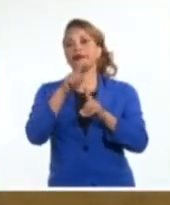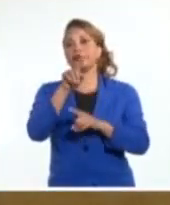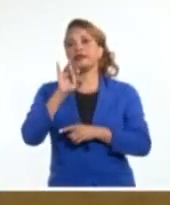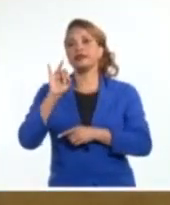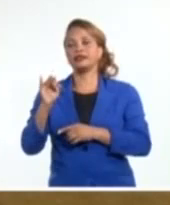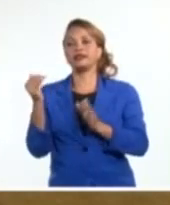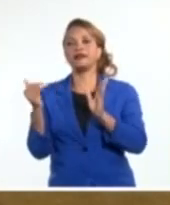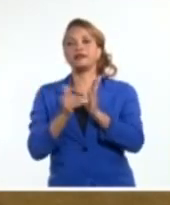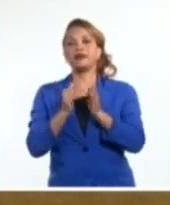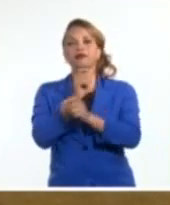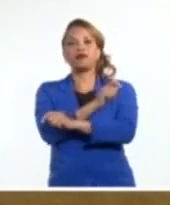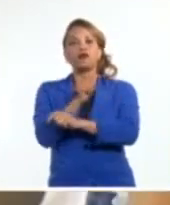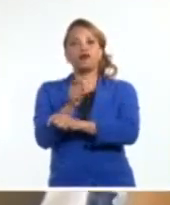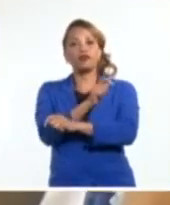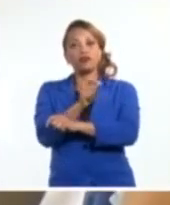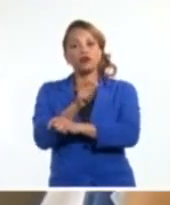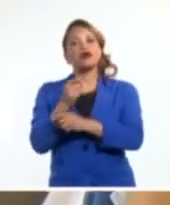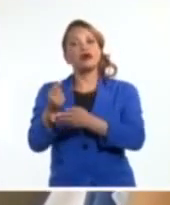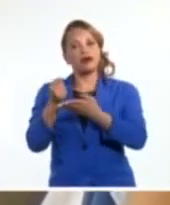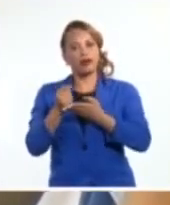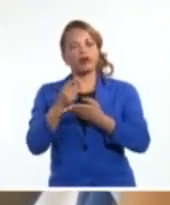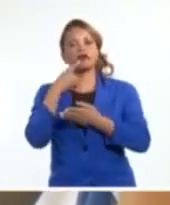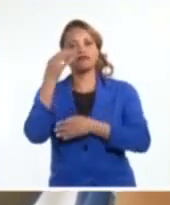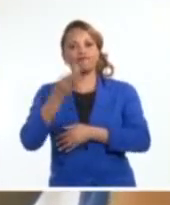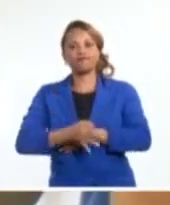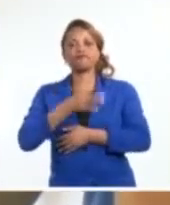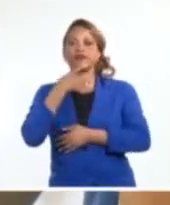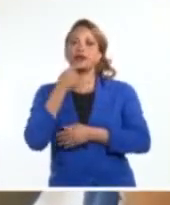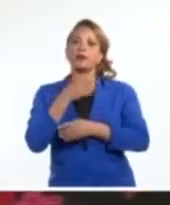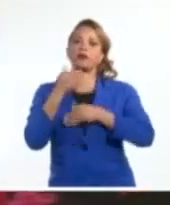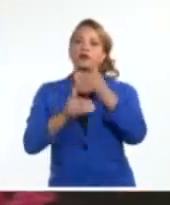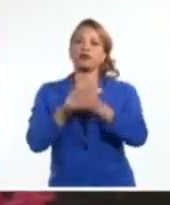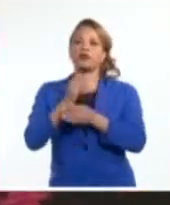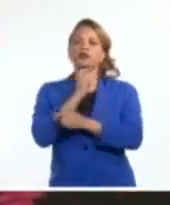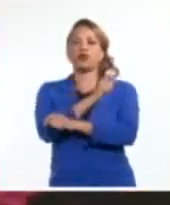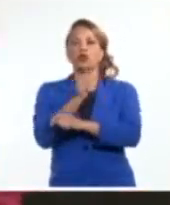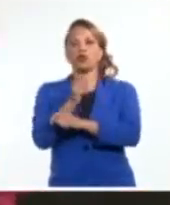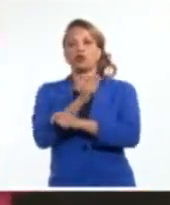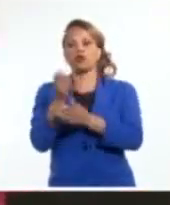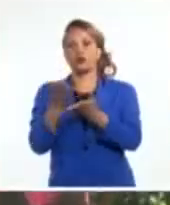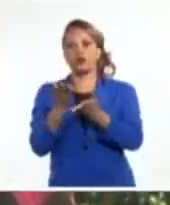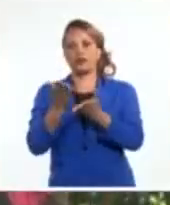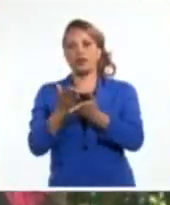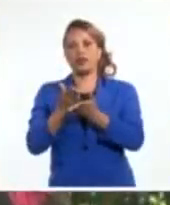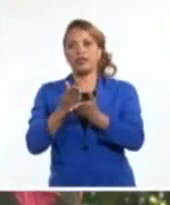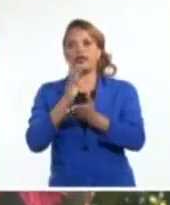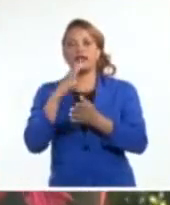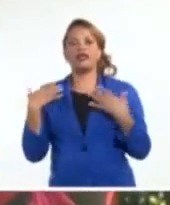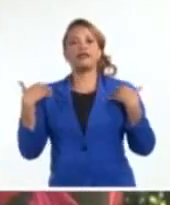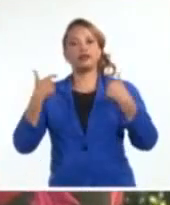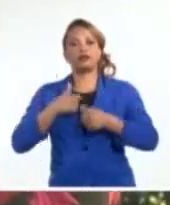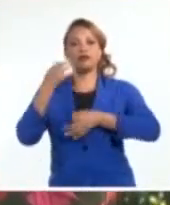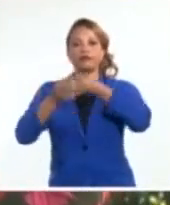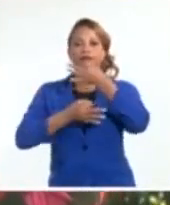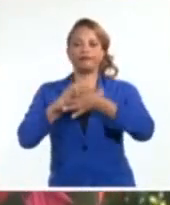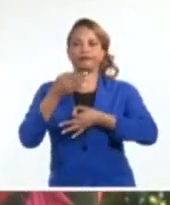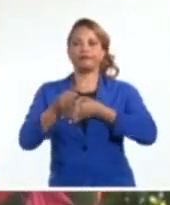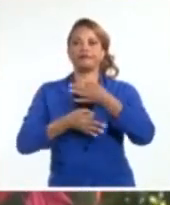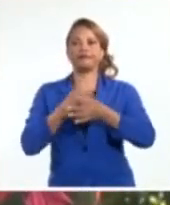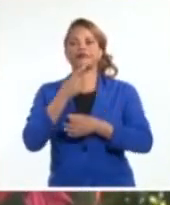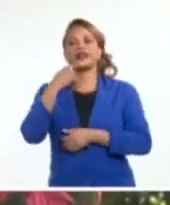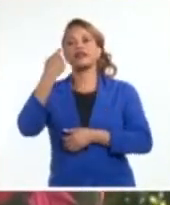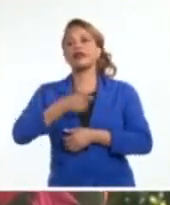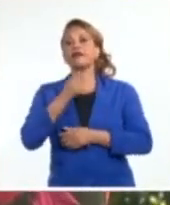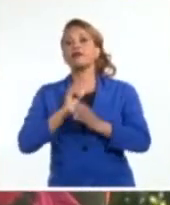maestros aseguran el proceso docente y la directora afirmó prioridades. Tendremos que elevar la calidad del proceso